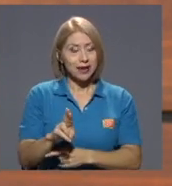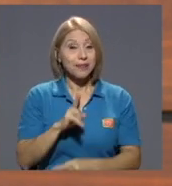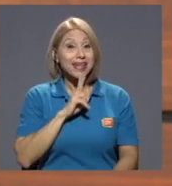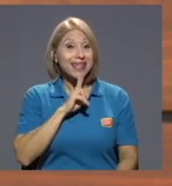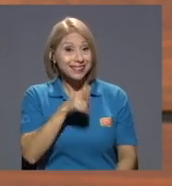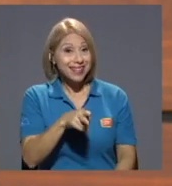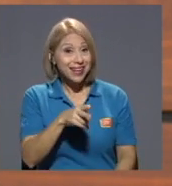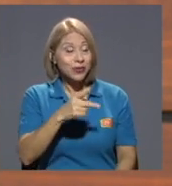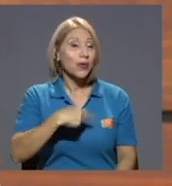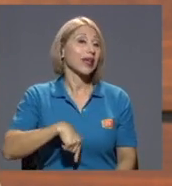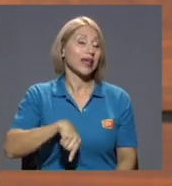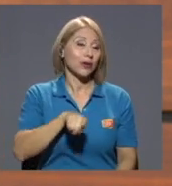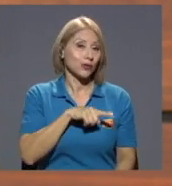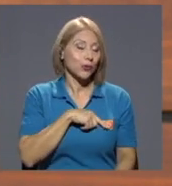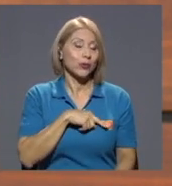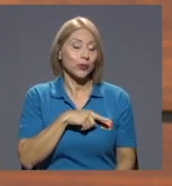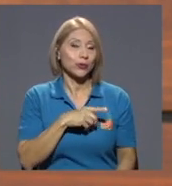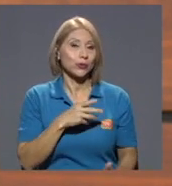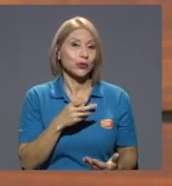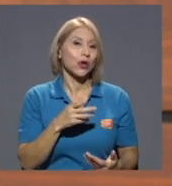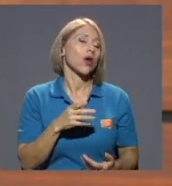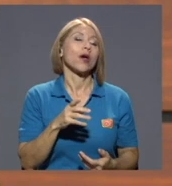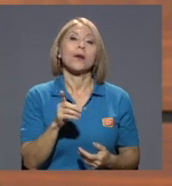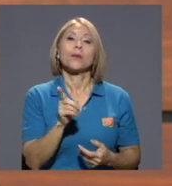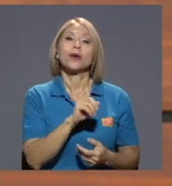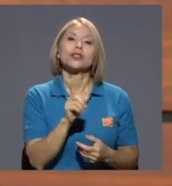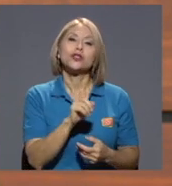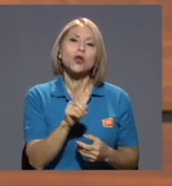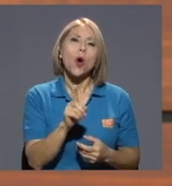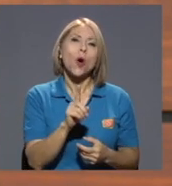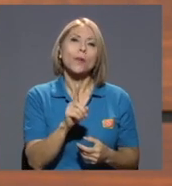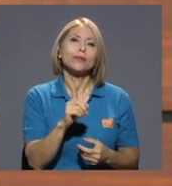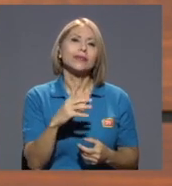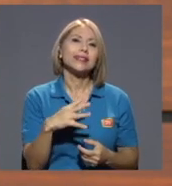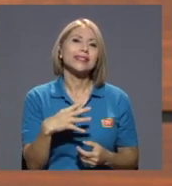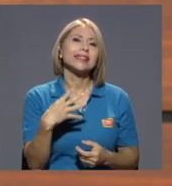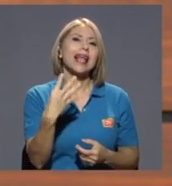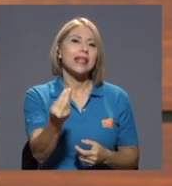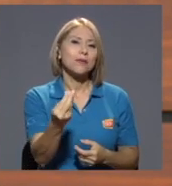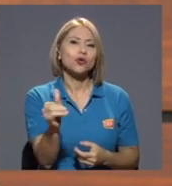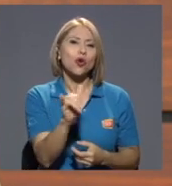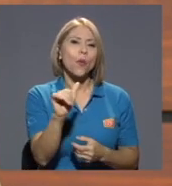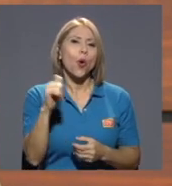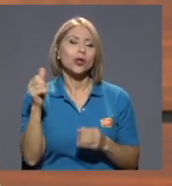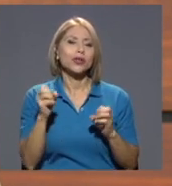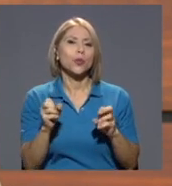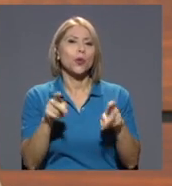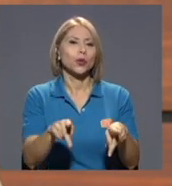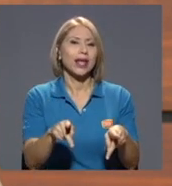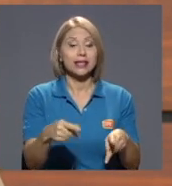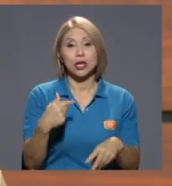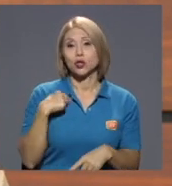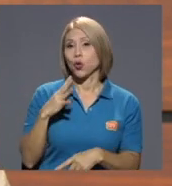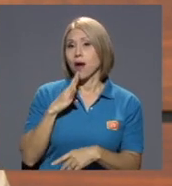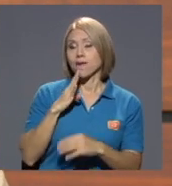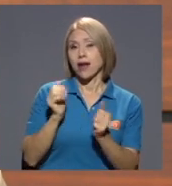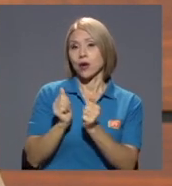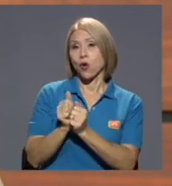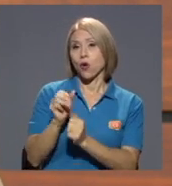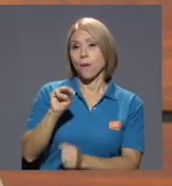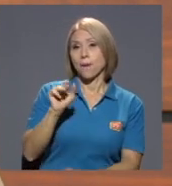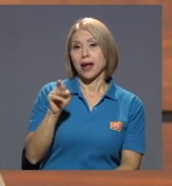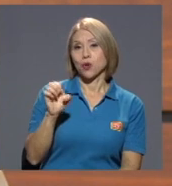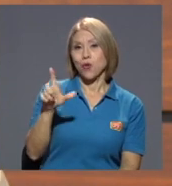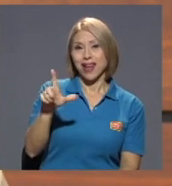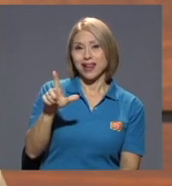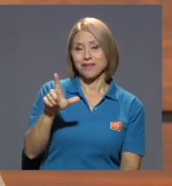no salimos como en otras oportunidades en algún momento comentando lo con con don manuel el decano de